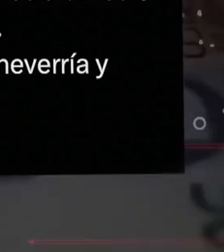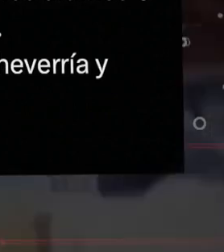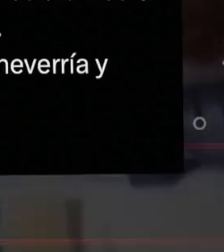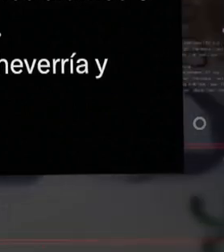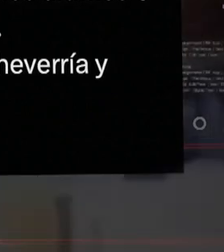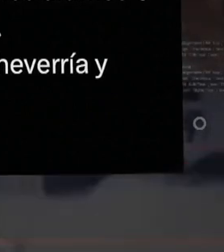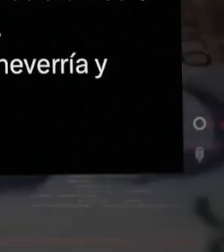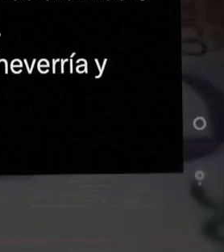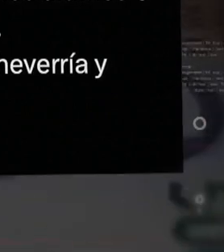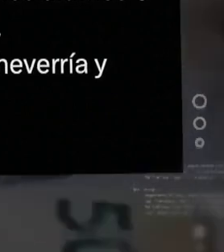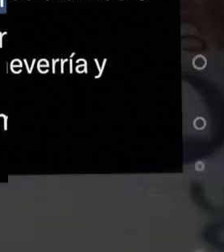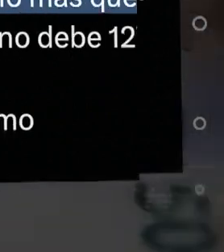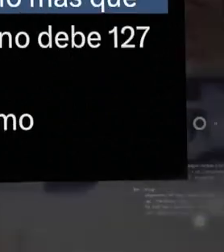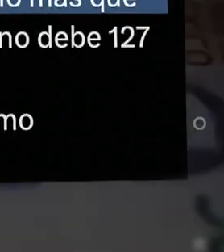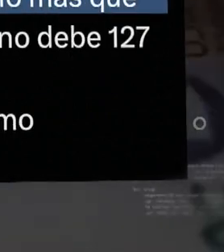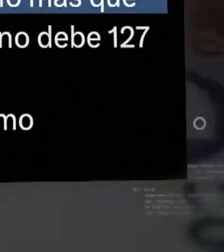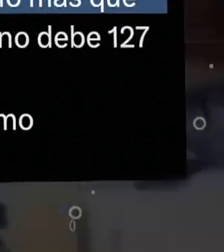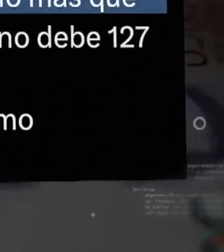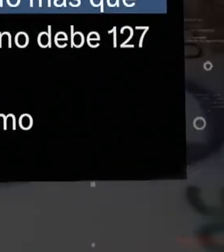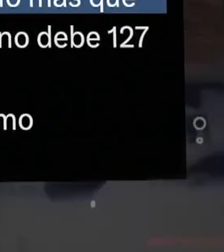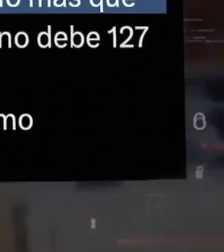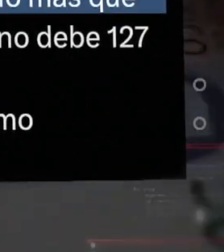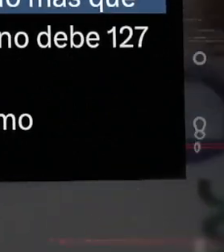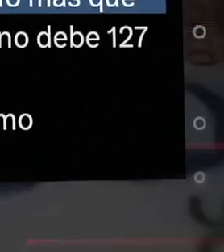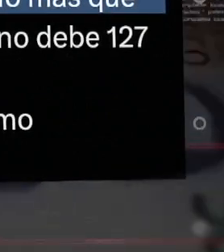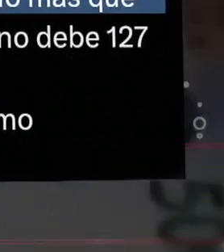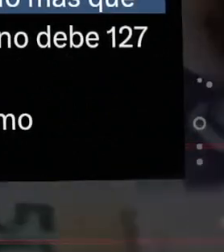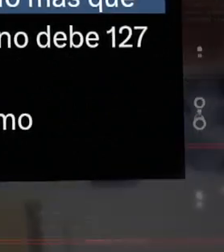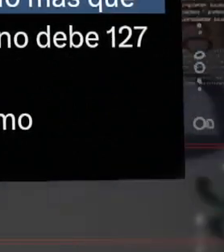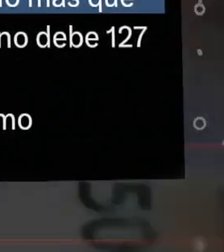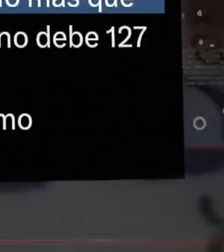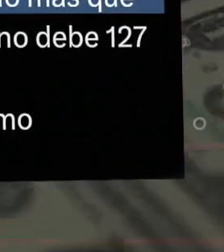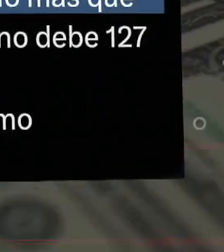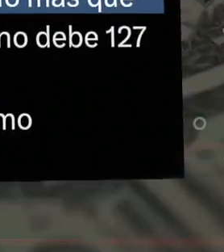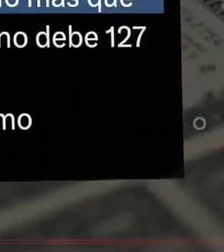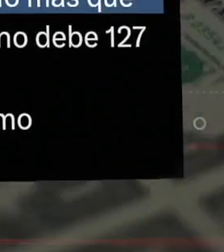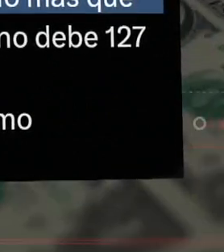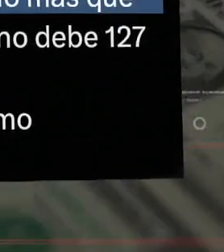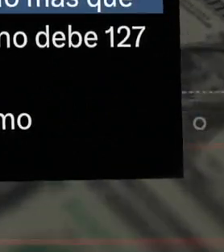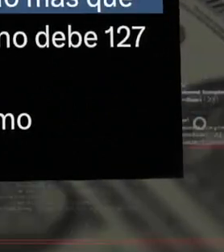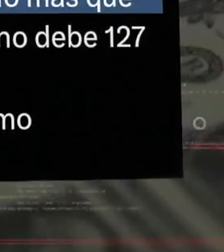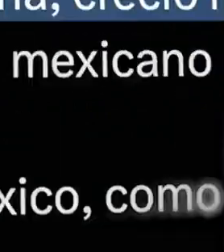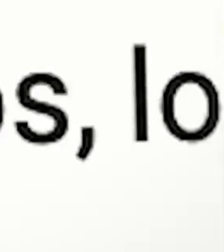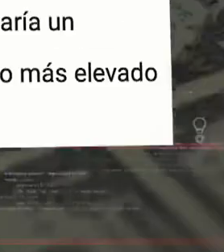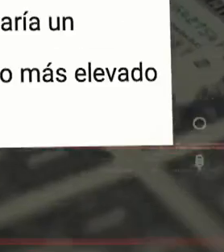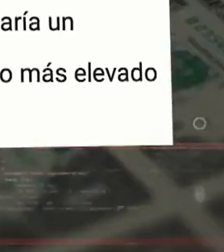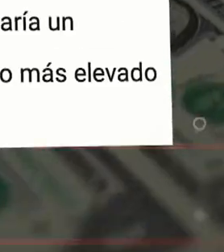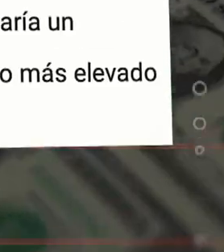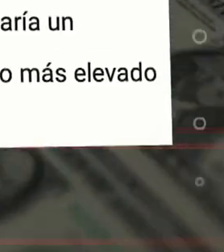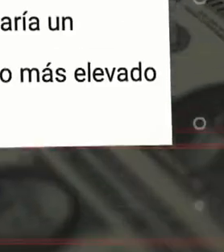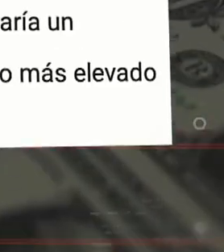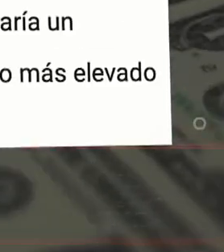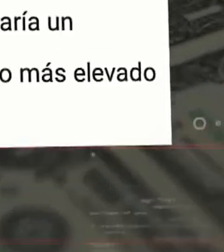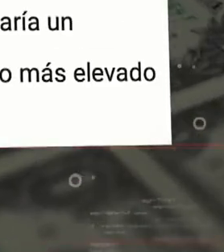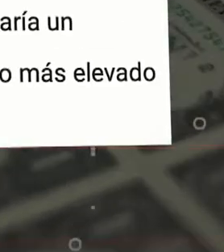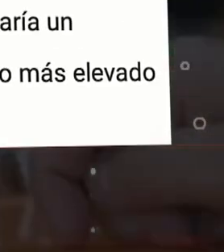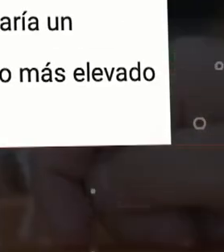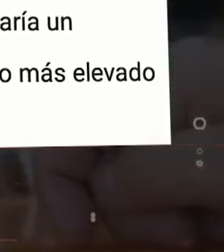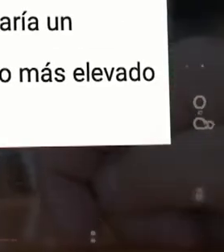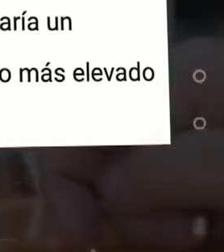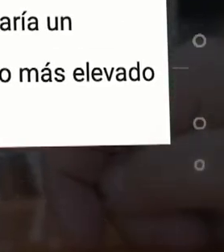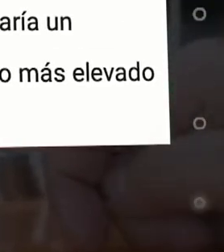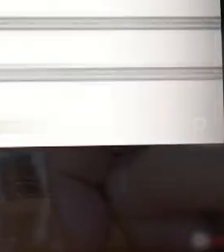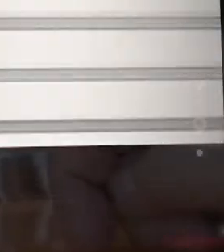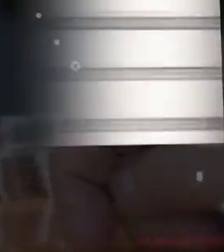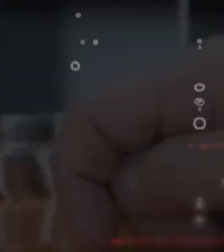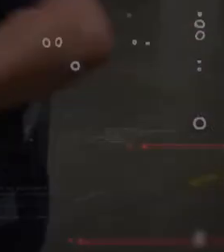otros sexenios. Incluso afirman que esta deuda pública aumentó 64%. Algunos de estos comentaristas utilizan